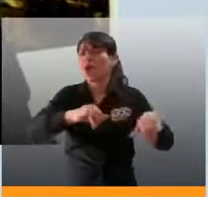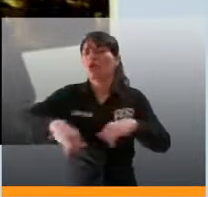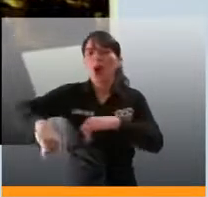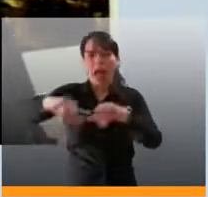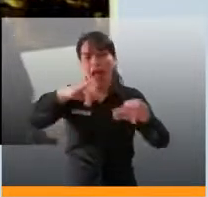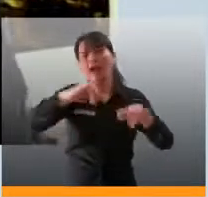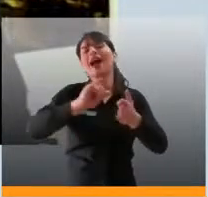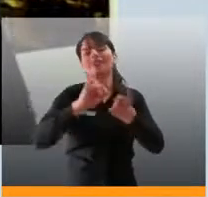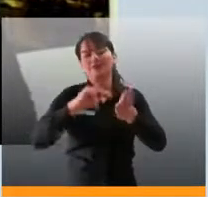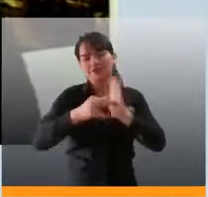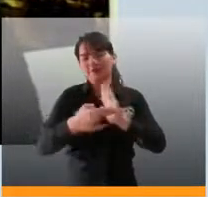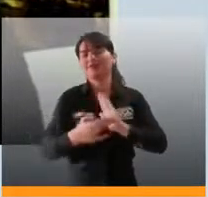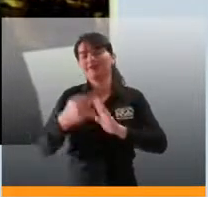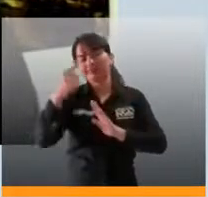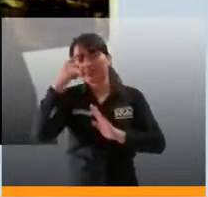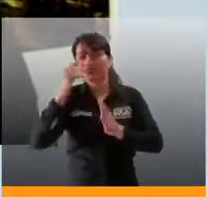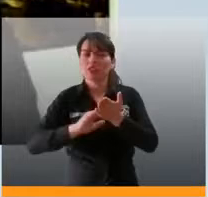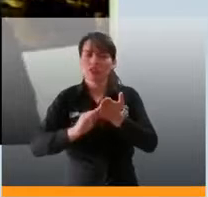solución